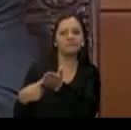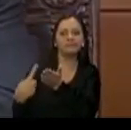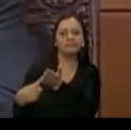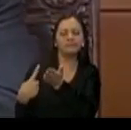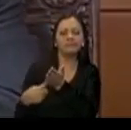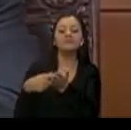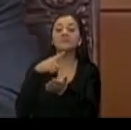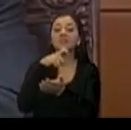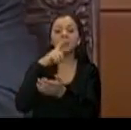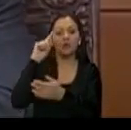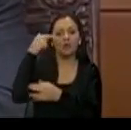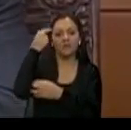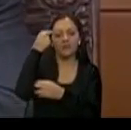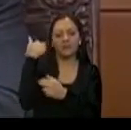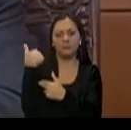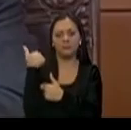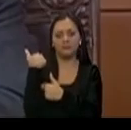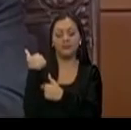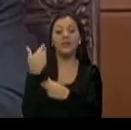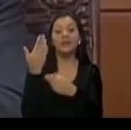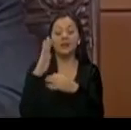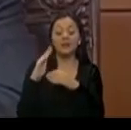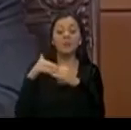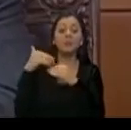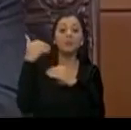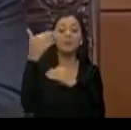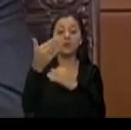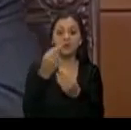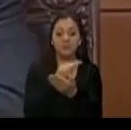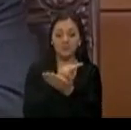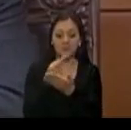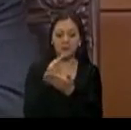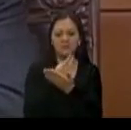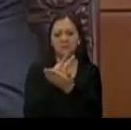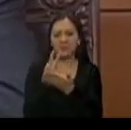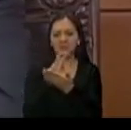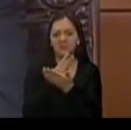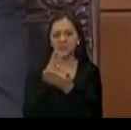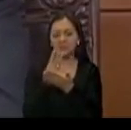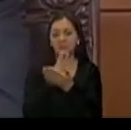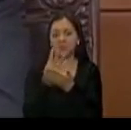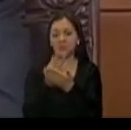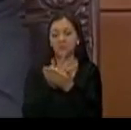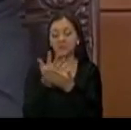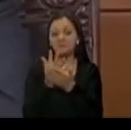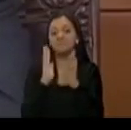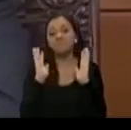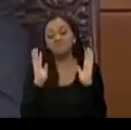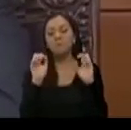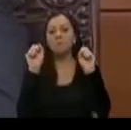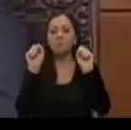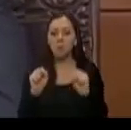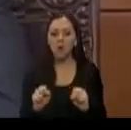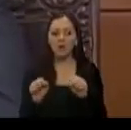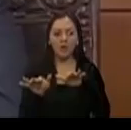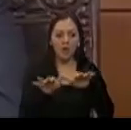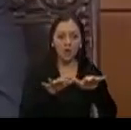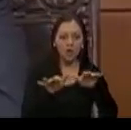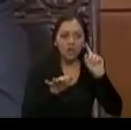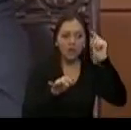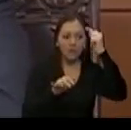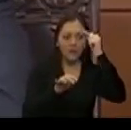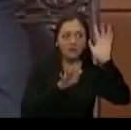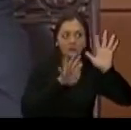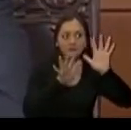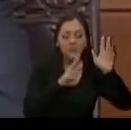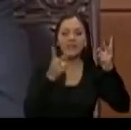del Gobierno Nacional y en la próxima semana aseguraremos que esa coordinación que desde el Gobierno estamos haciendo y